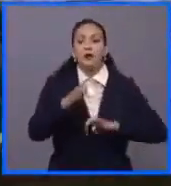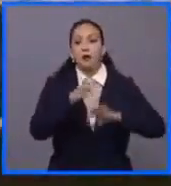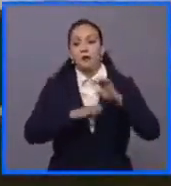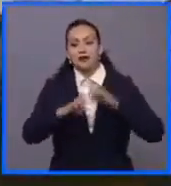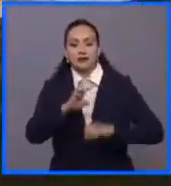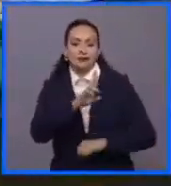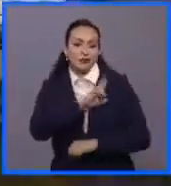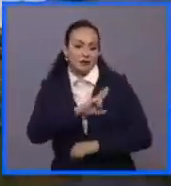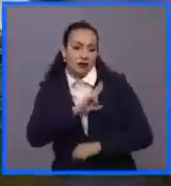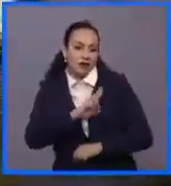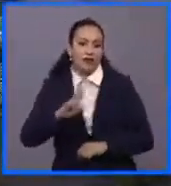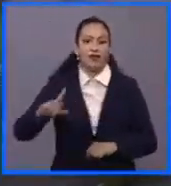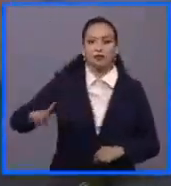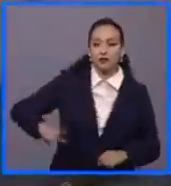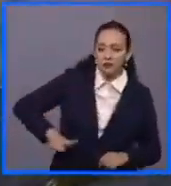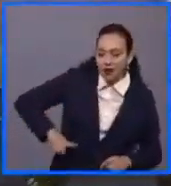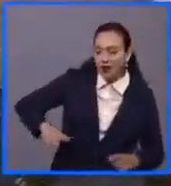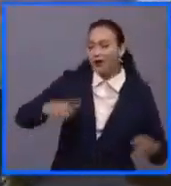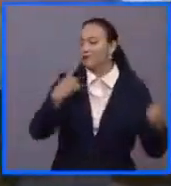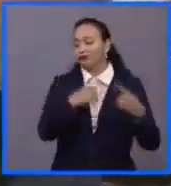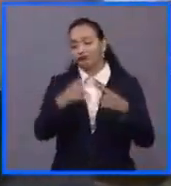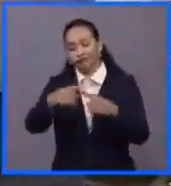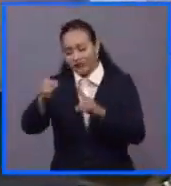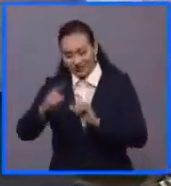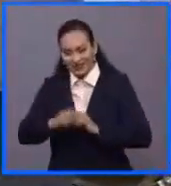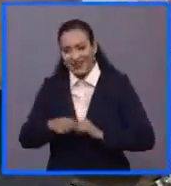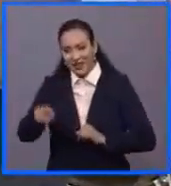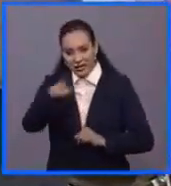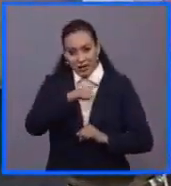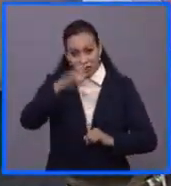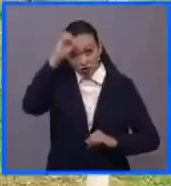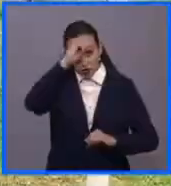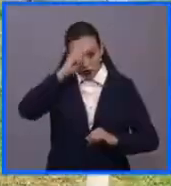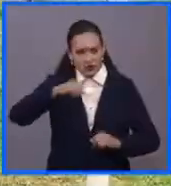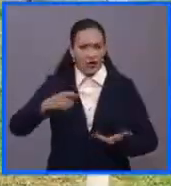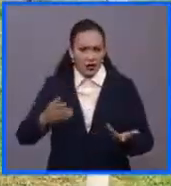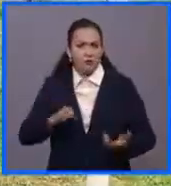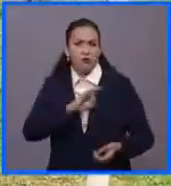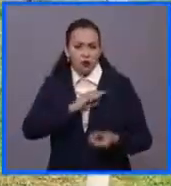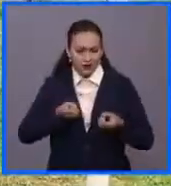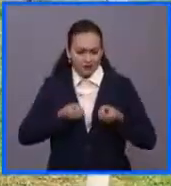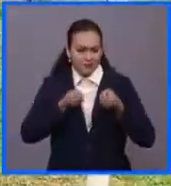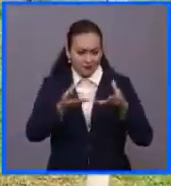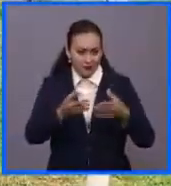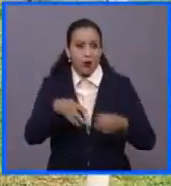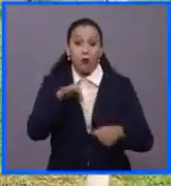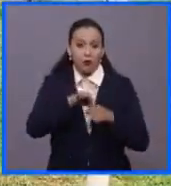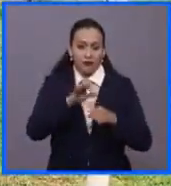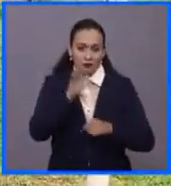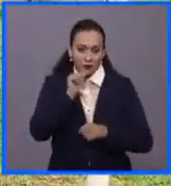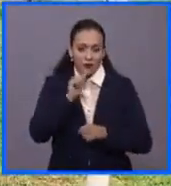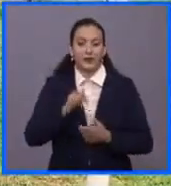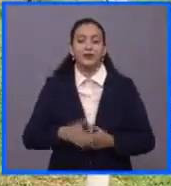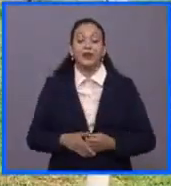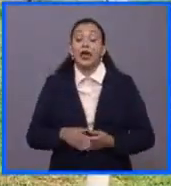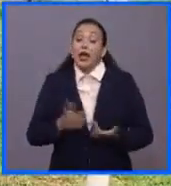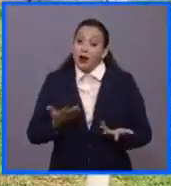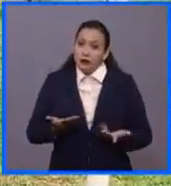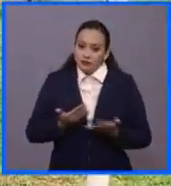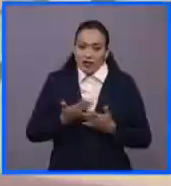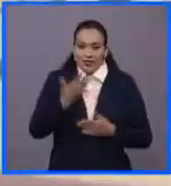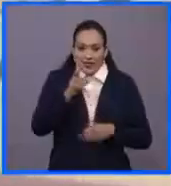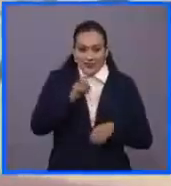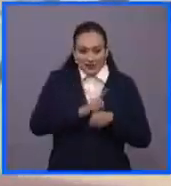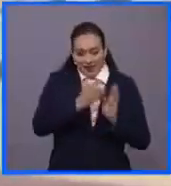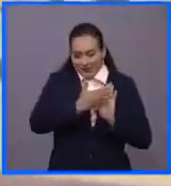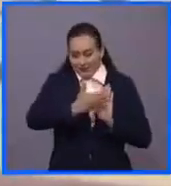autónomos, academia y sociedad civil, quienes tendrán derecho a voz pero sin voto. Deberá instalarse dentro de los 10 días hábiles